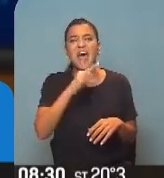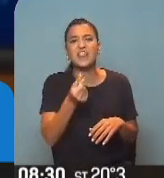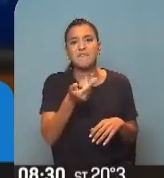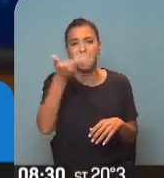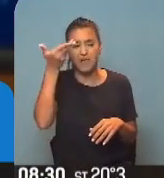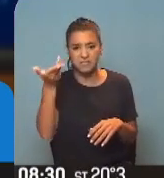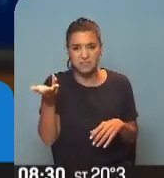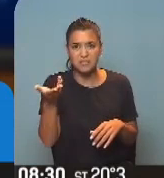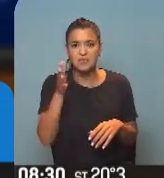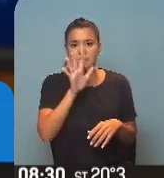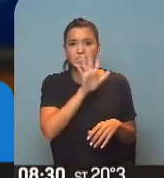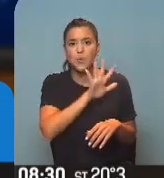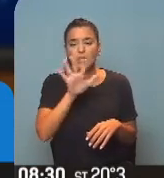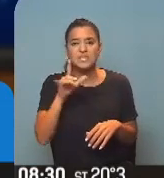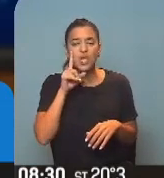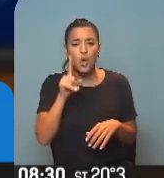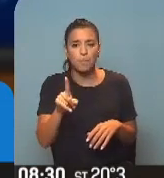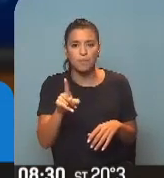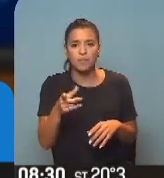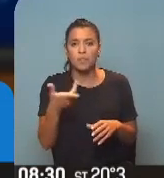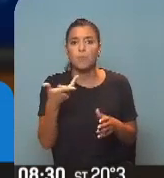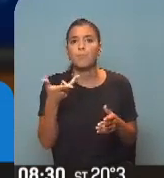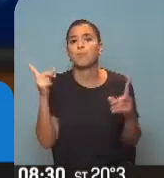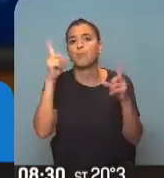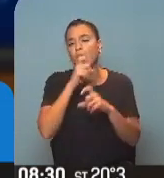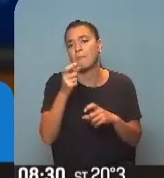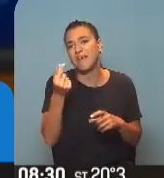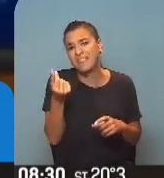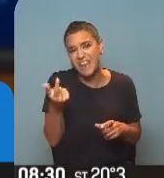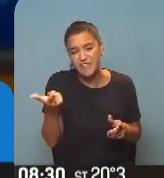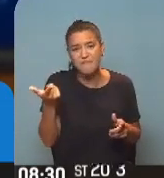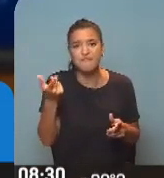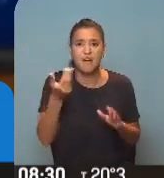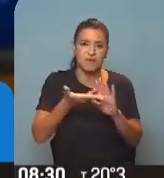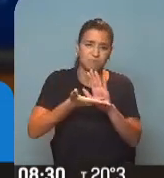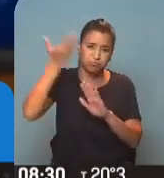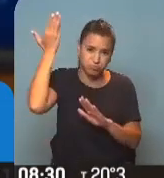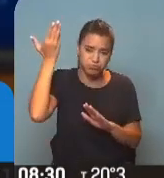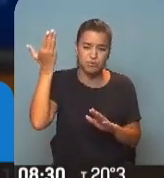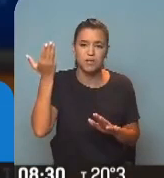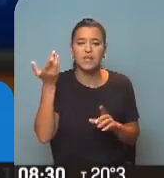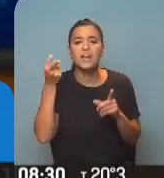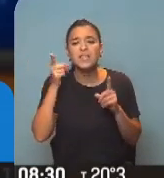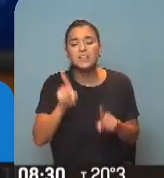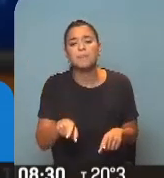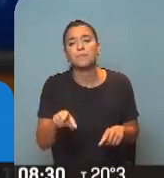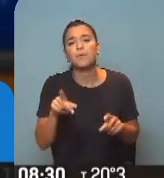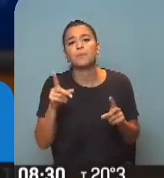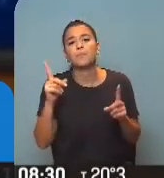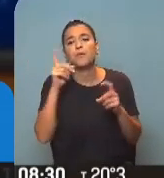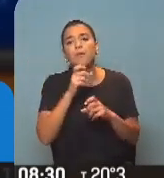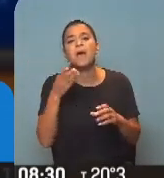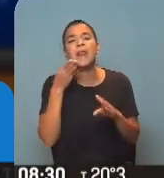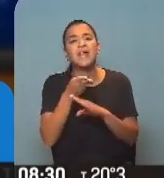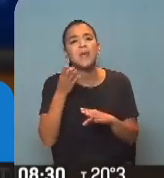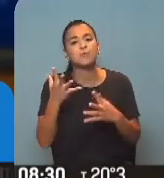casos de atención de problemas tarifarios en segundo lugar están los problemas vinculados a reclamos por salud